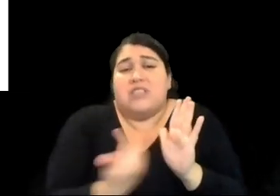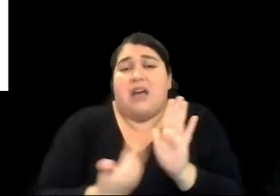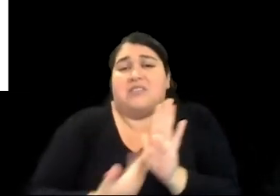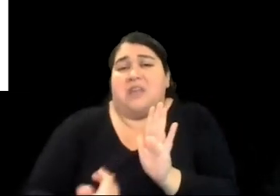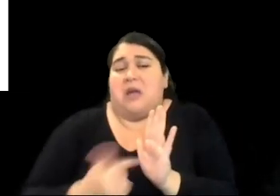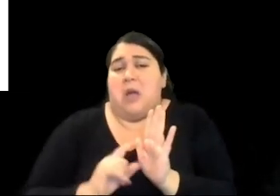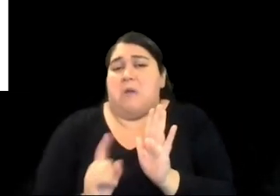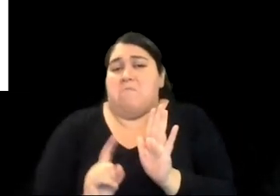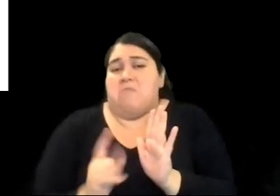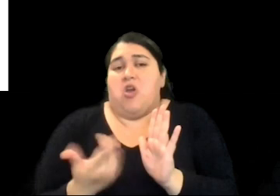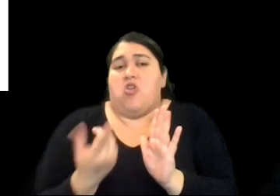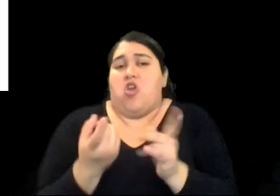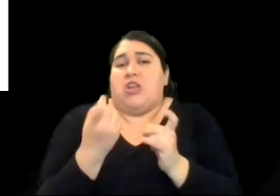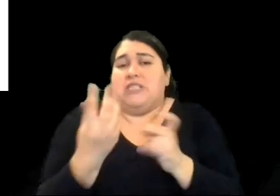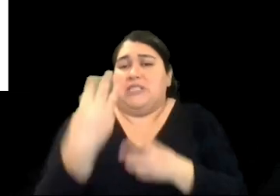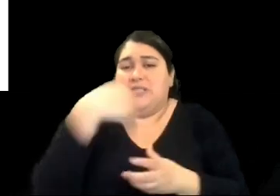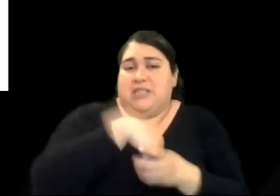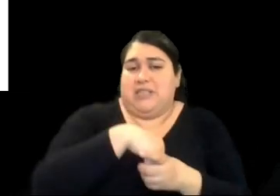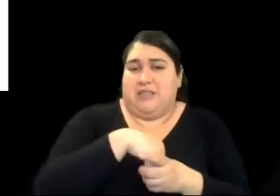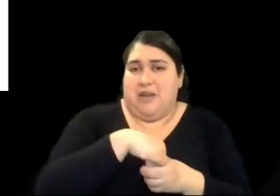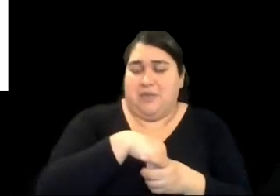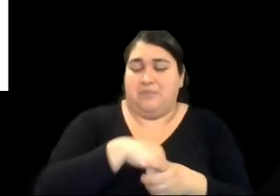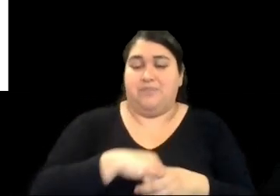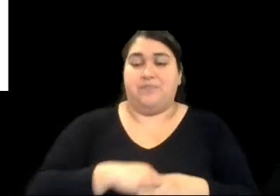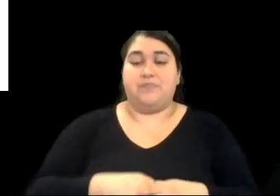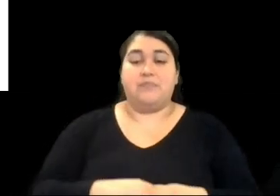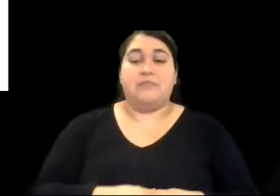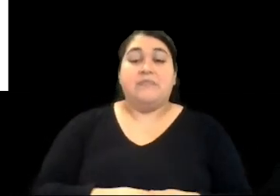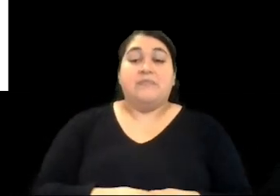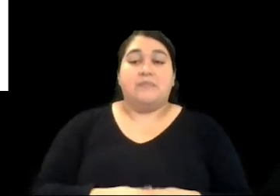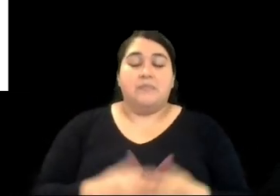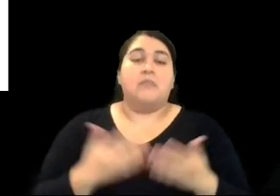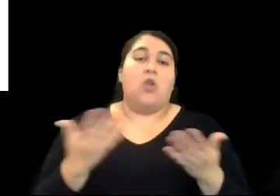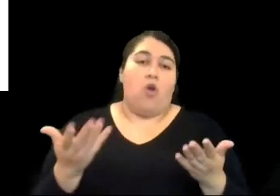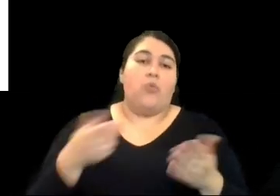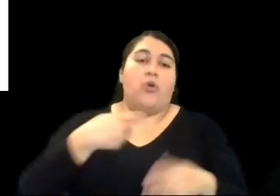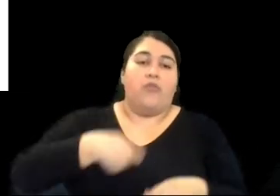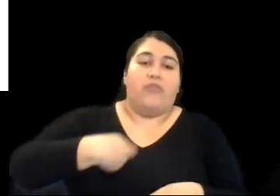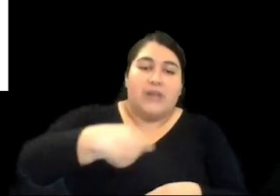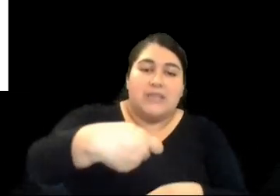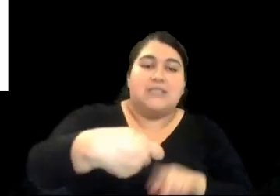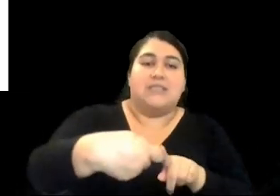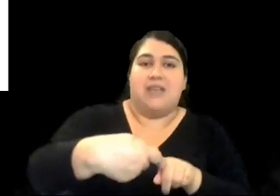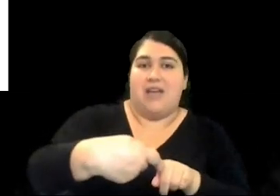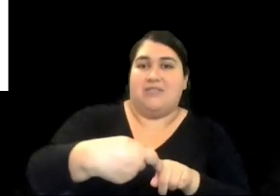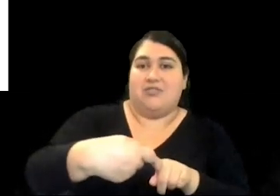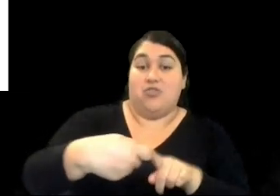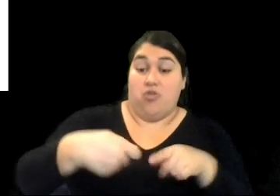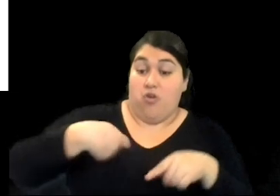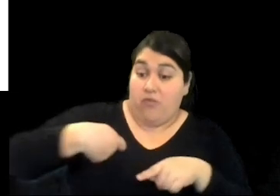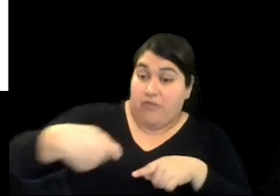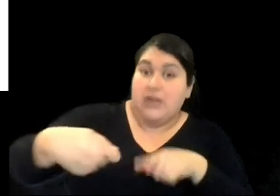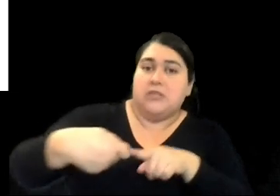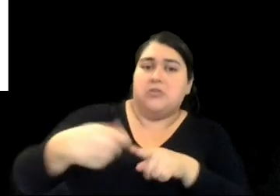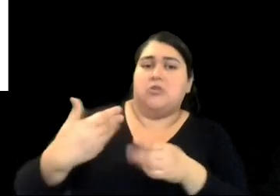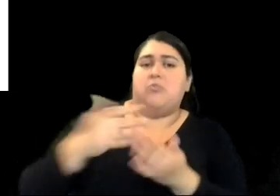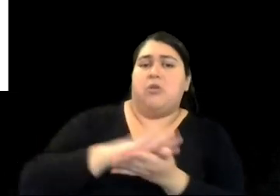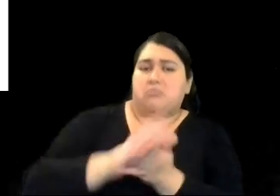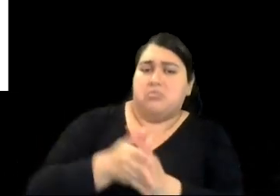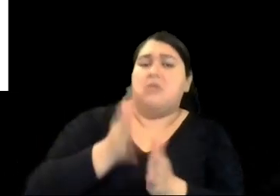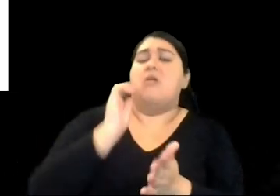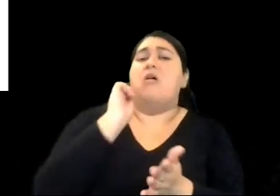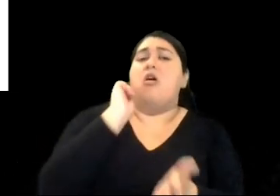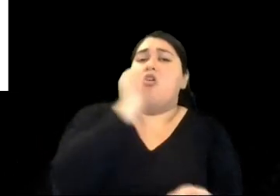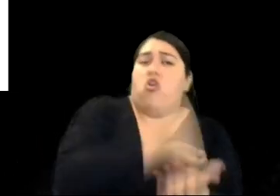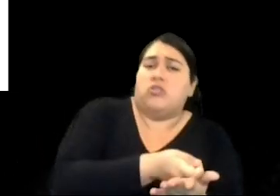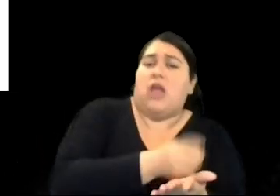de incorporarse. La refinanciación, una vez efectuada, se va a poder cancelar al contado o en 3